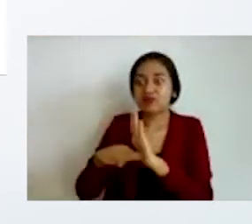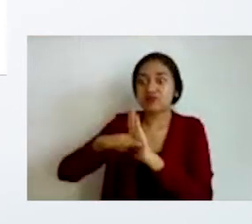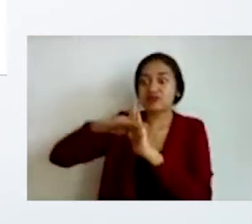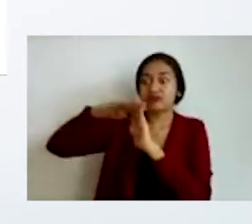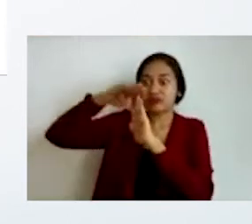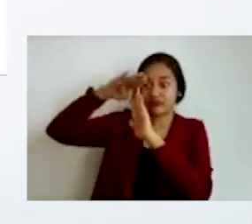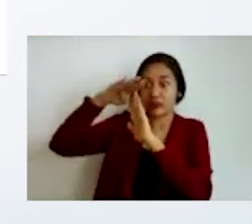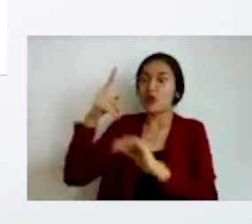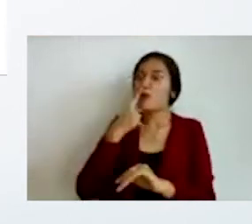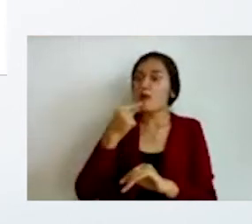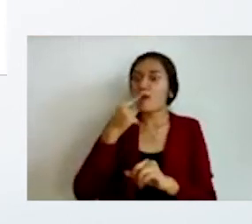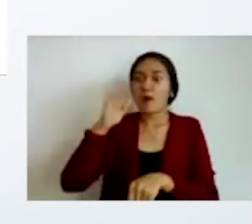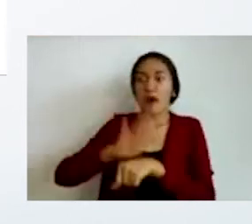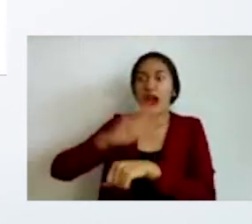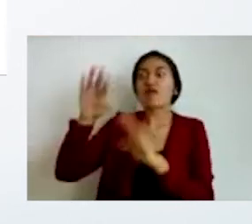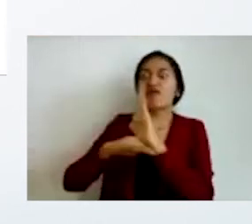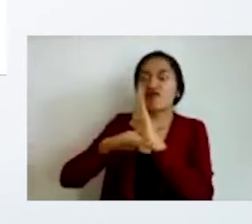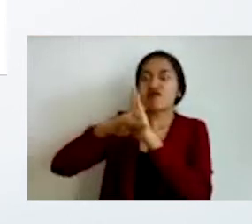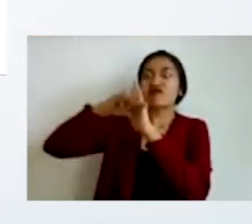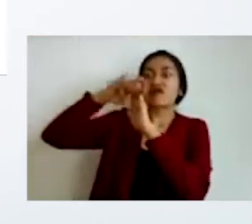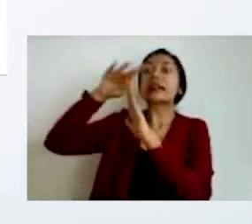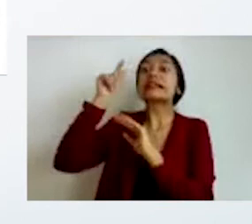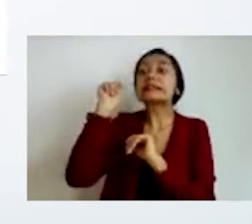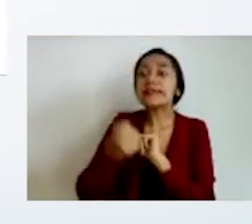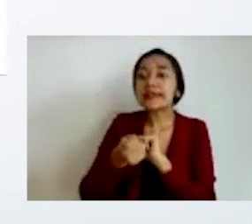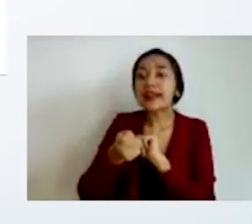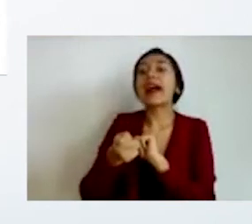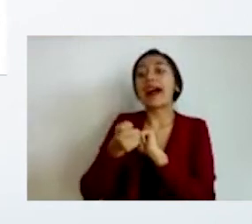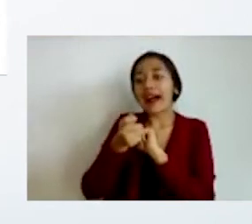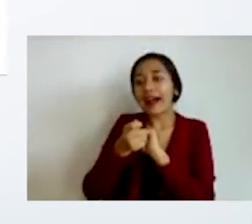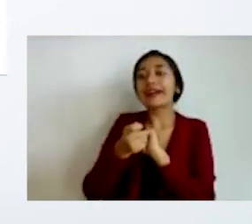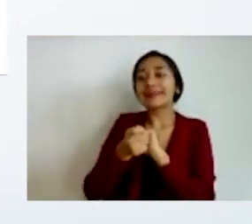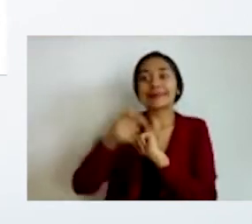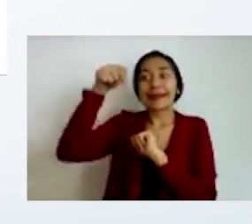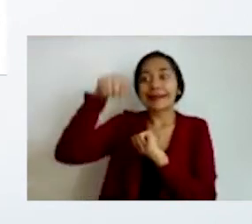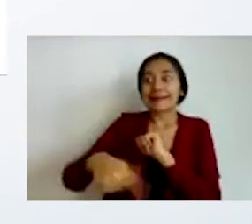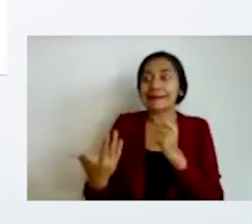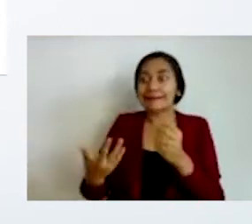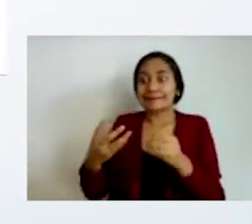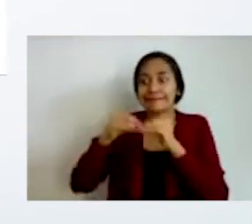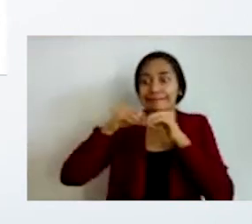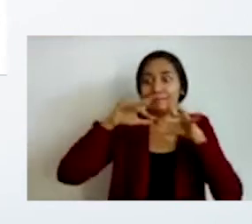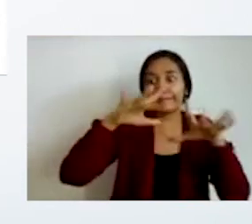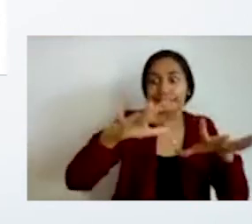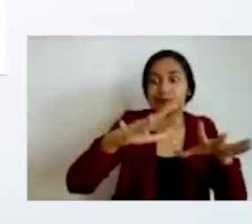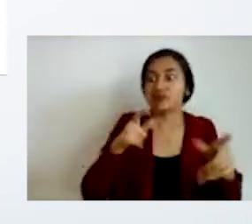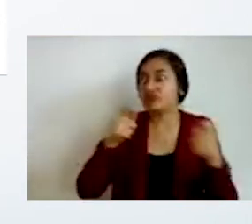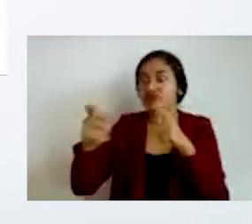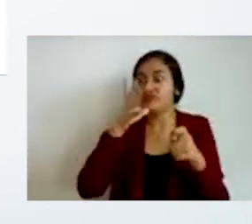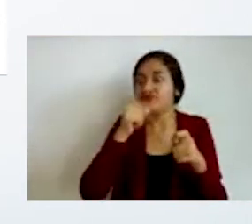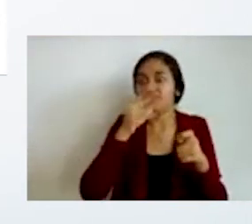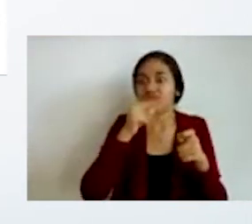Lo que quiere decir es que se estableció de manera incontrolable la transmisión en los espacios públicos en